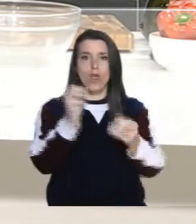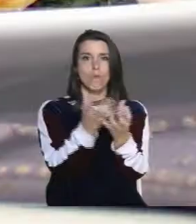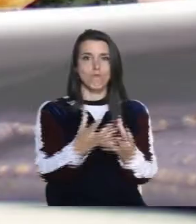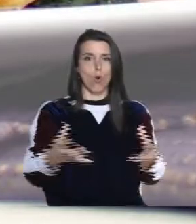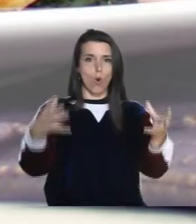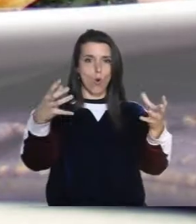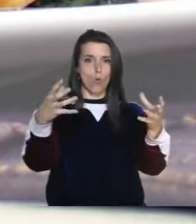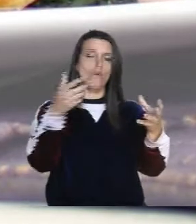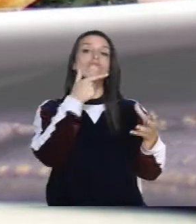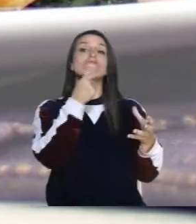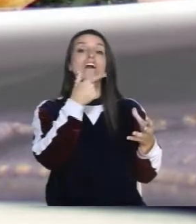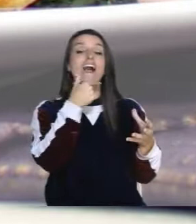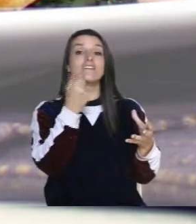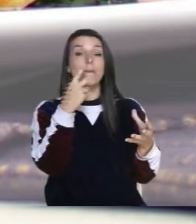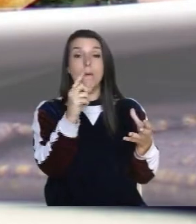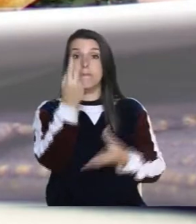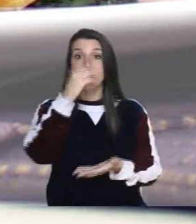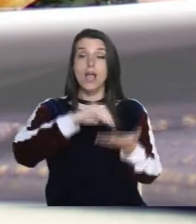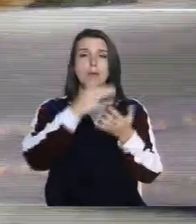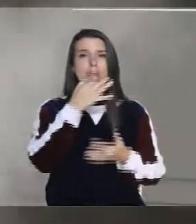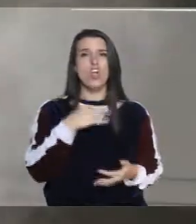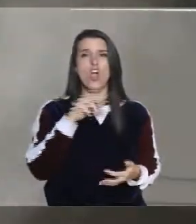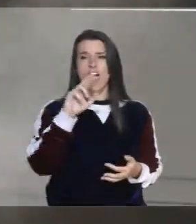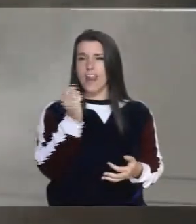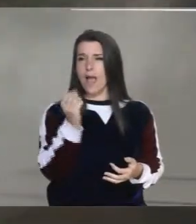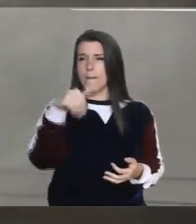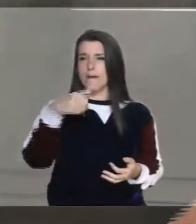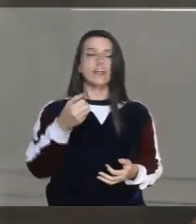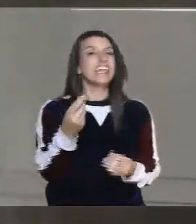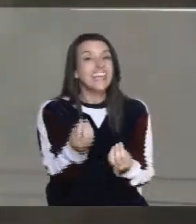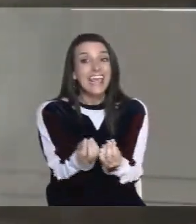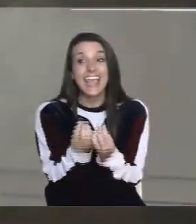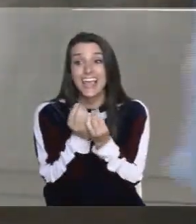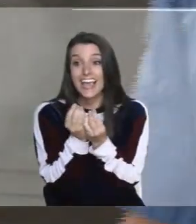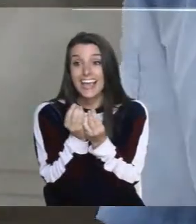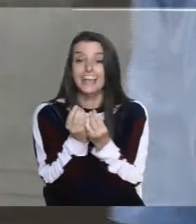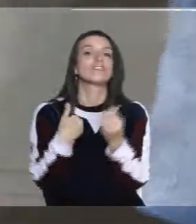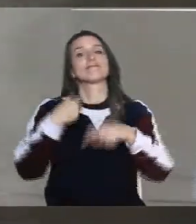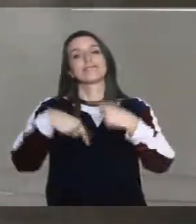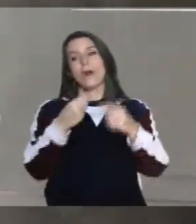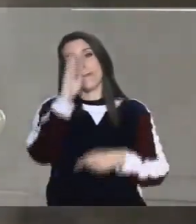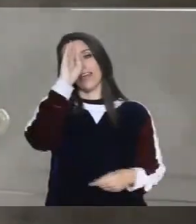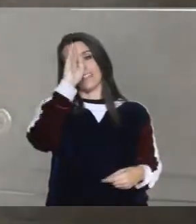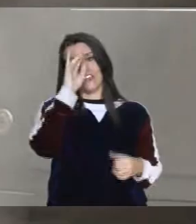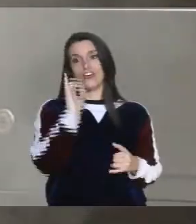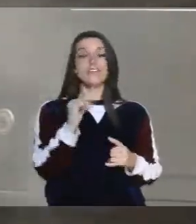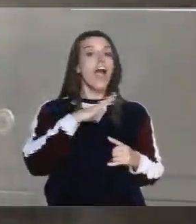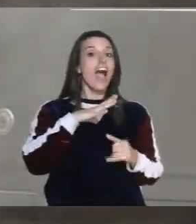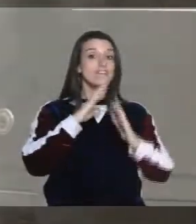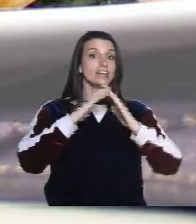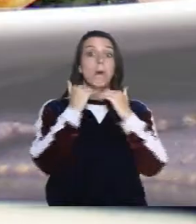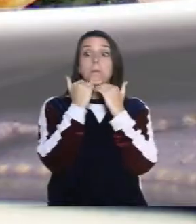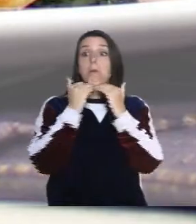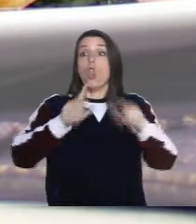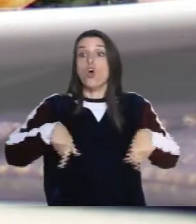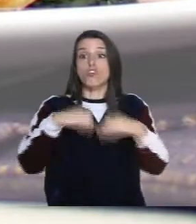dicho ramequín? Pero la primera vez que me dijo, dame un ramequín, dije, ¿qué? Bueno, yo sigo aprendiendo, chicos. Si tenía ramequín en mi casa y no sabía, pensé que